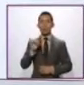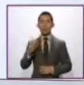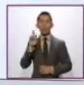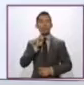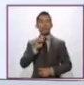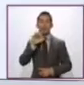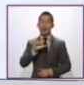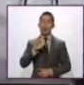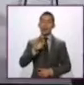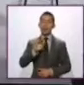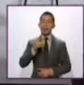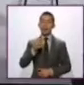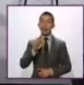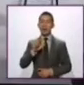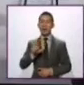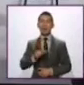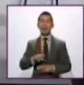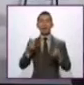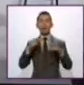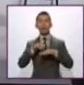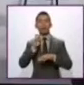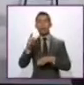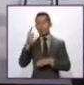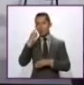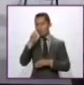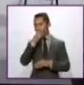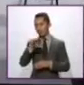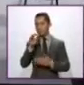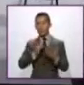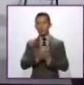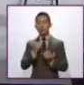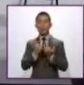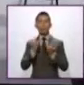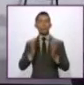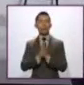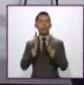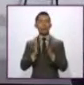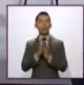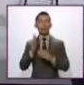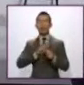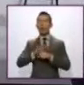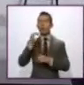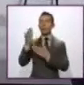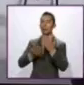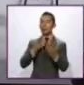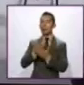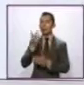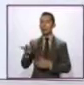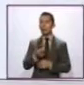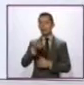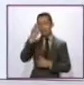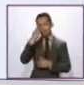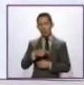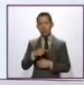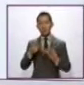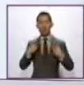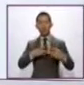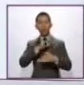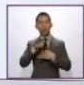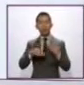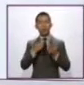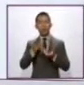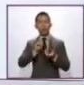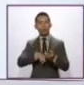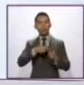Abigail Arredondo Ramos, el tema en democracia y participación. ¿Cuál es su propuesta para considerar a la sociedad